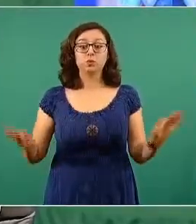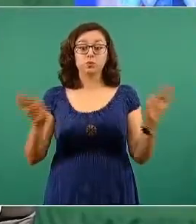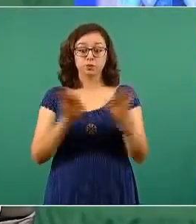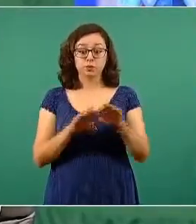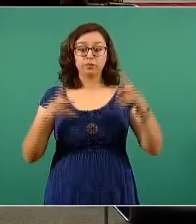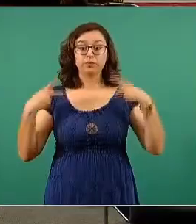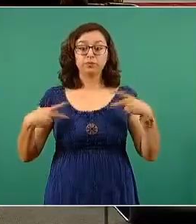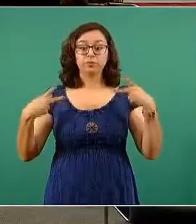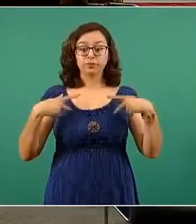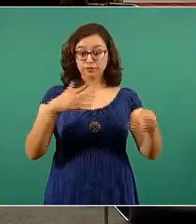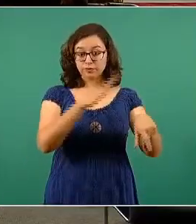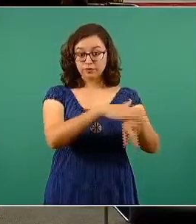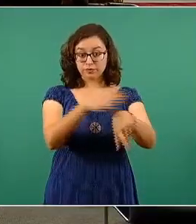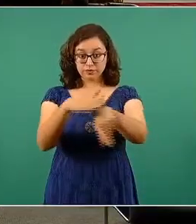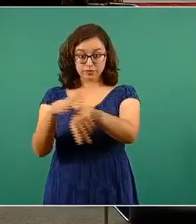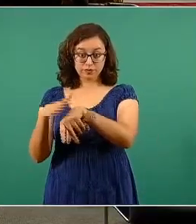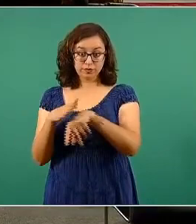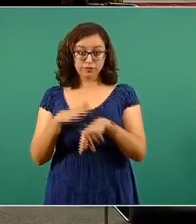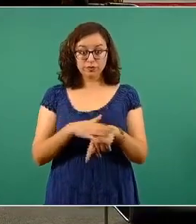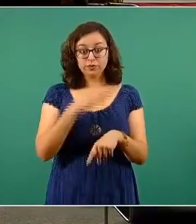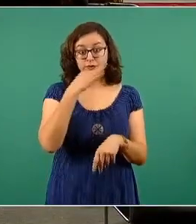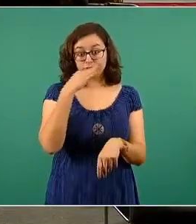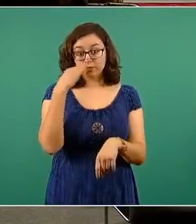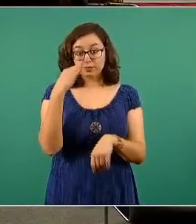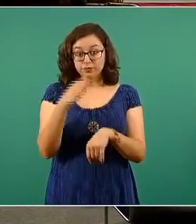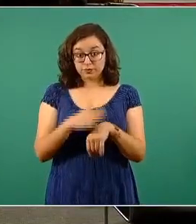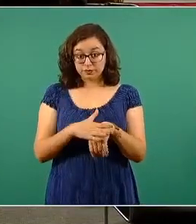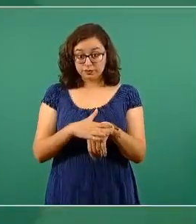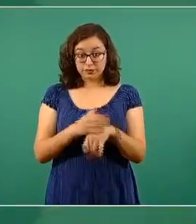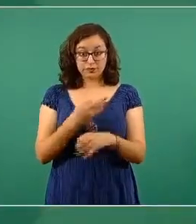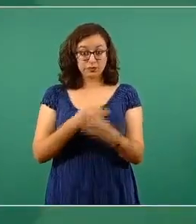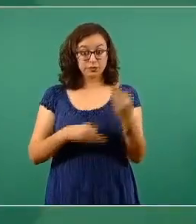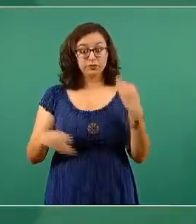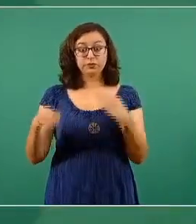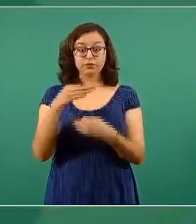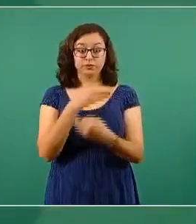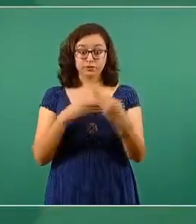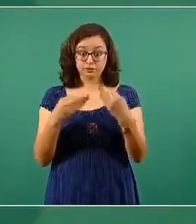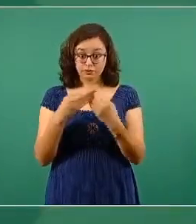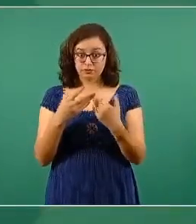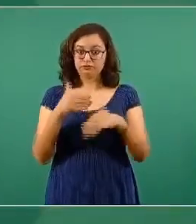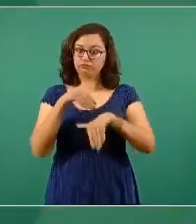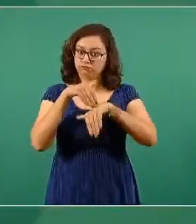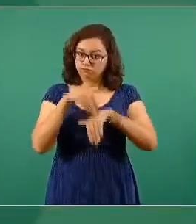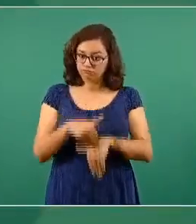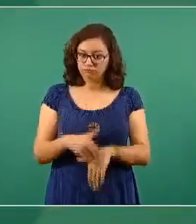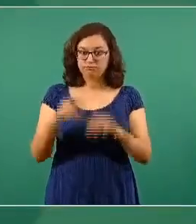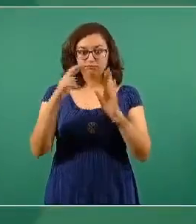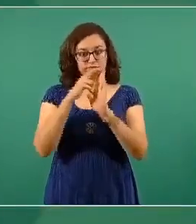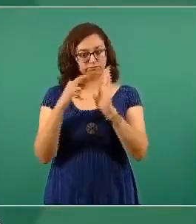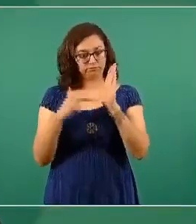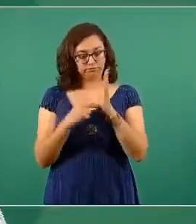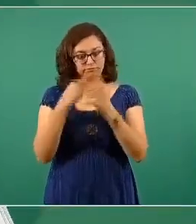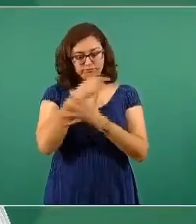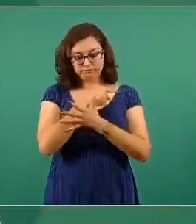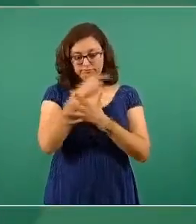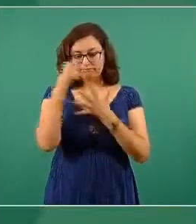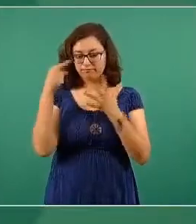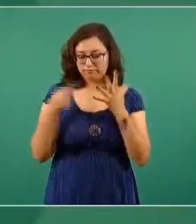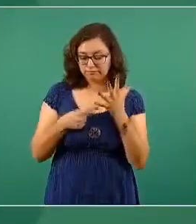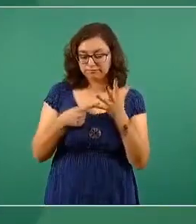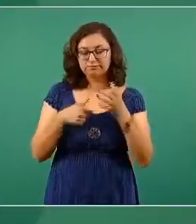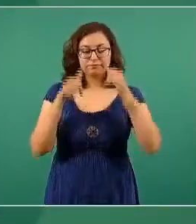la población a que todos nos sumemos a hacer caso, o sea, a poner en práctica todas